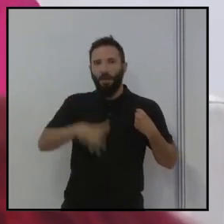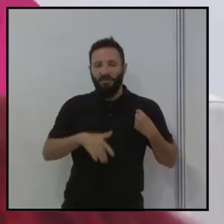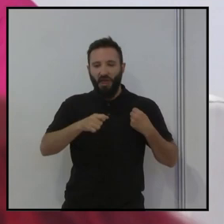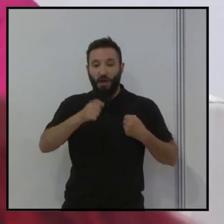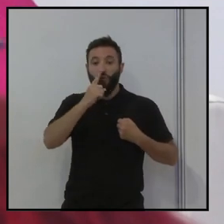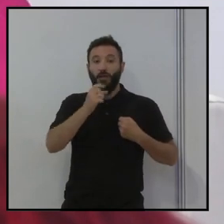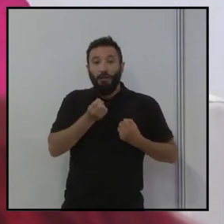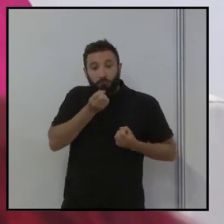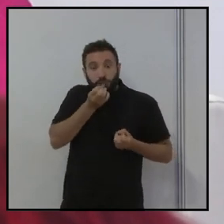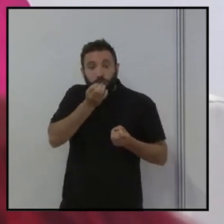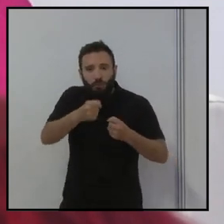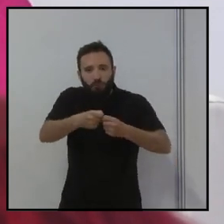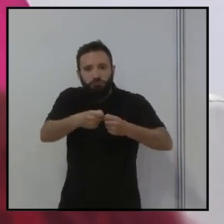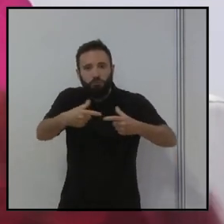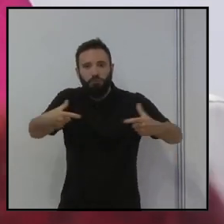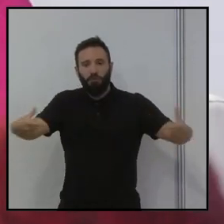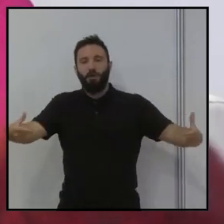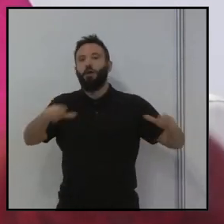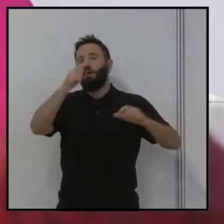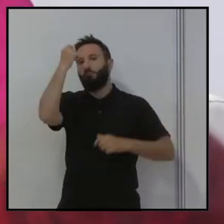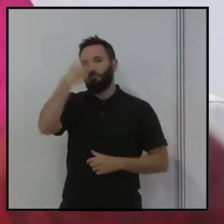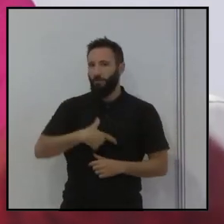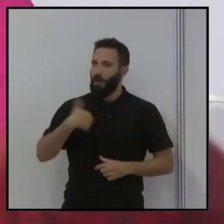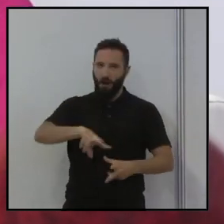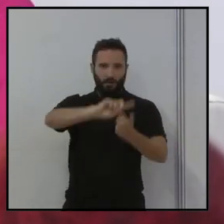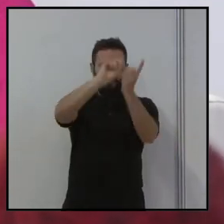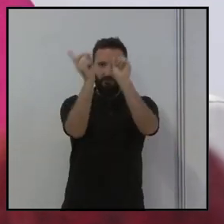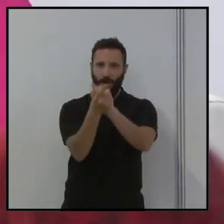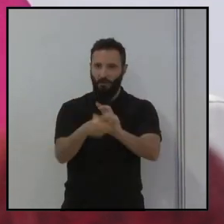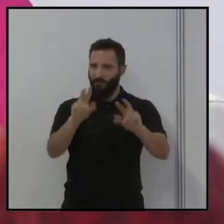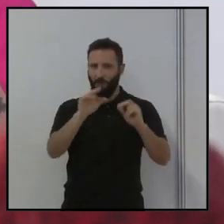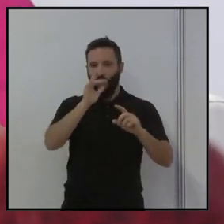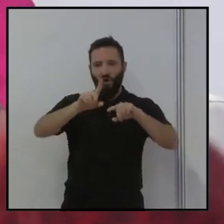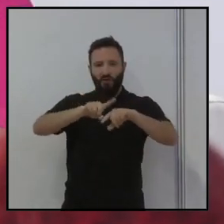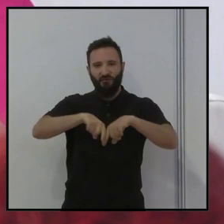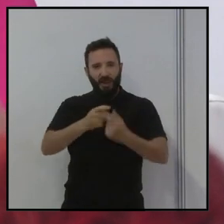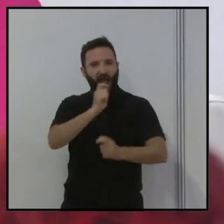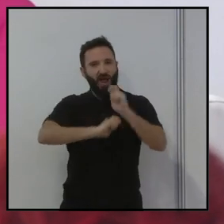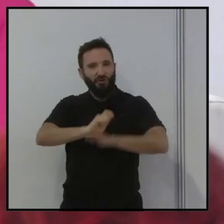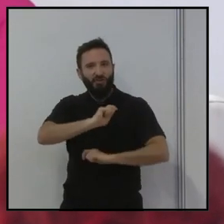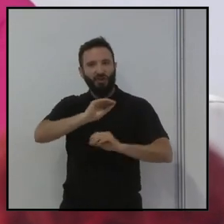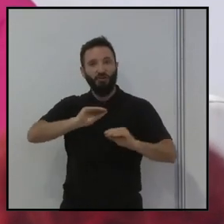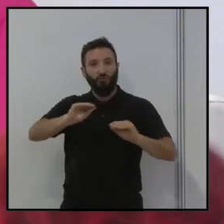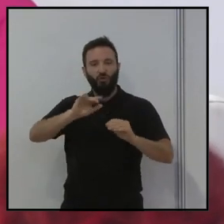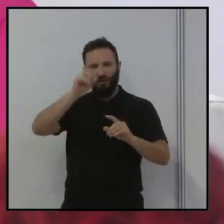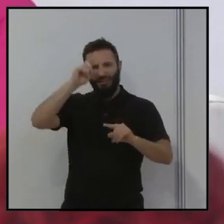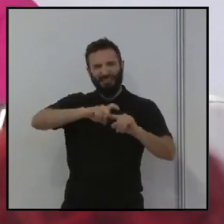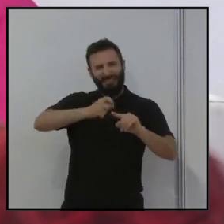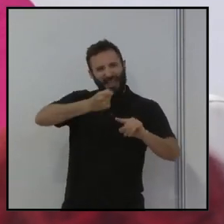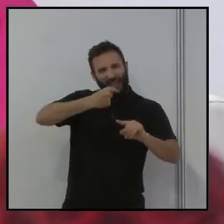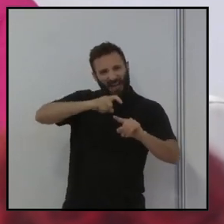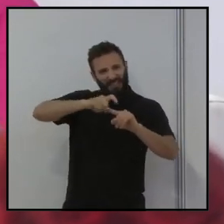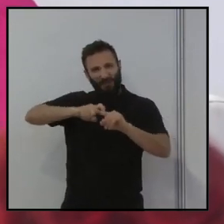acabado eso, menos mal, todas las asociaciones de familiares de suicidas y tal, saben, los psiquiatras y